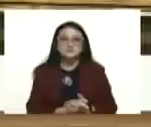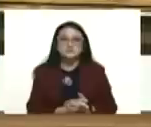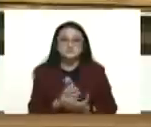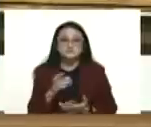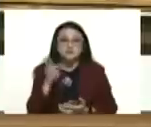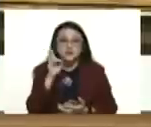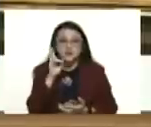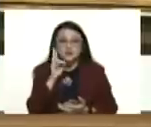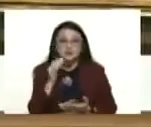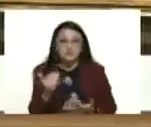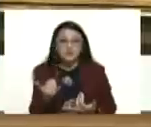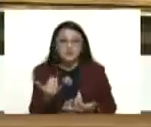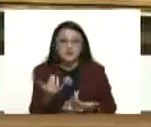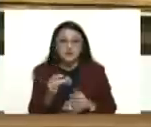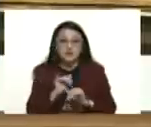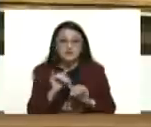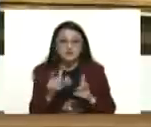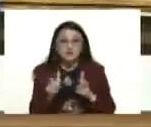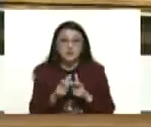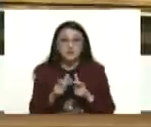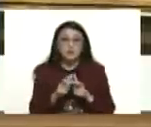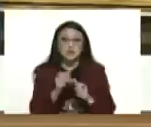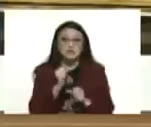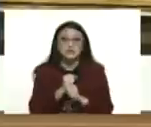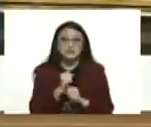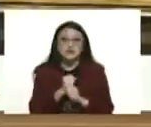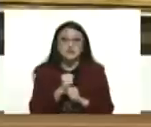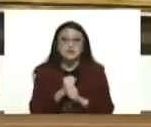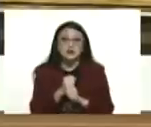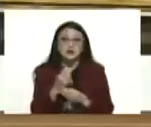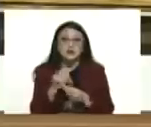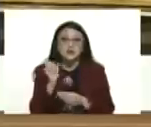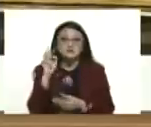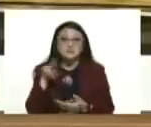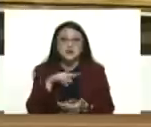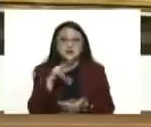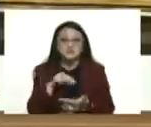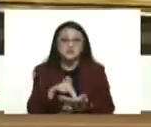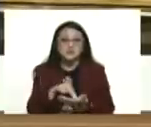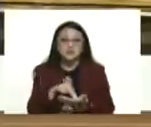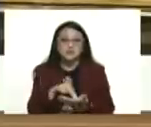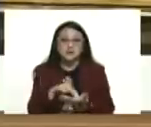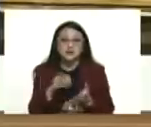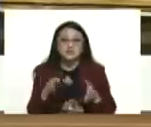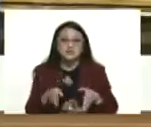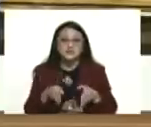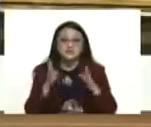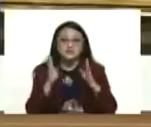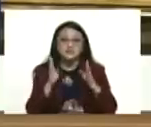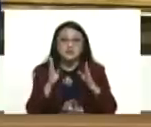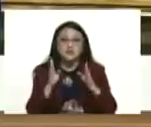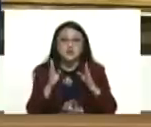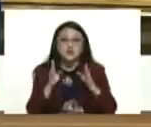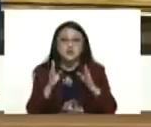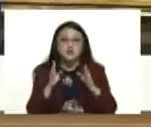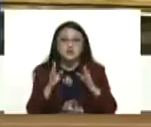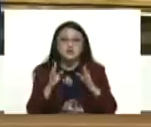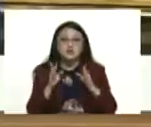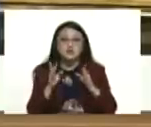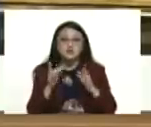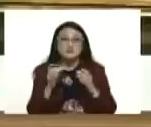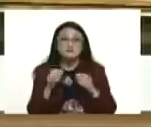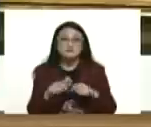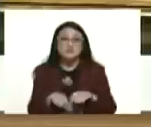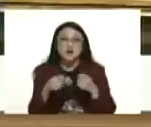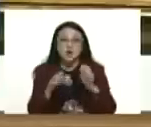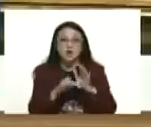Por razones de trabajo que se deben realizar en la Asamblea Nacional, en el edificio del Capitolio, el que destrozó